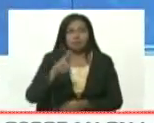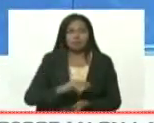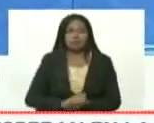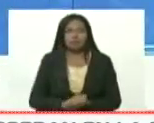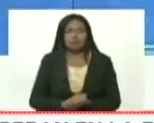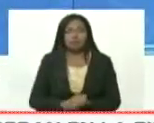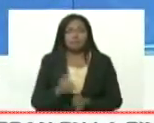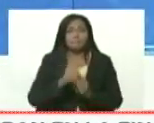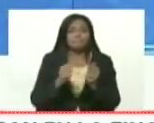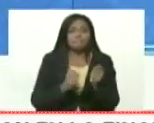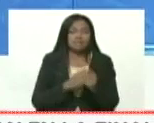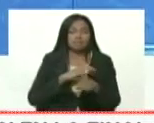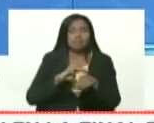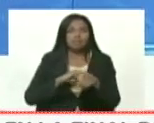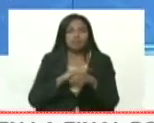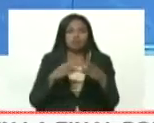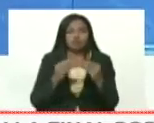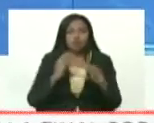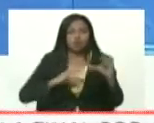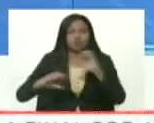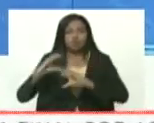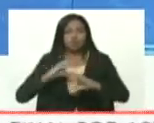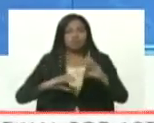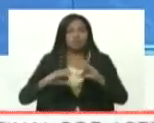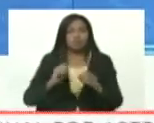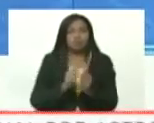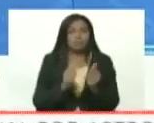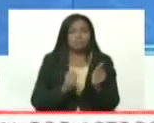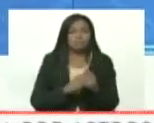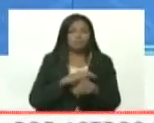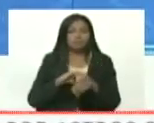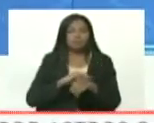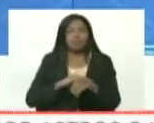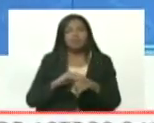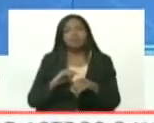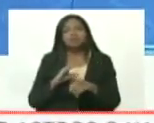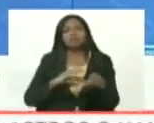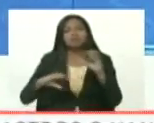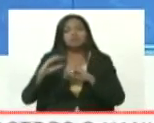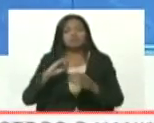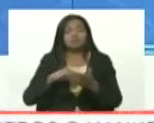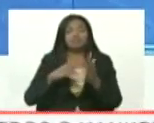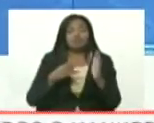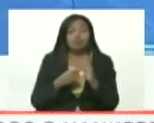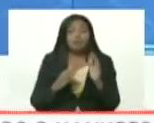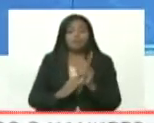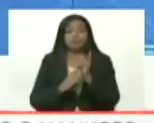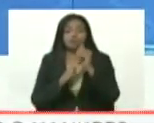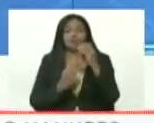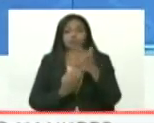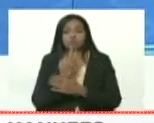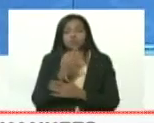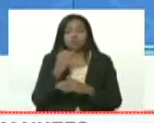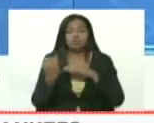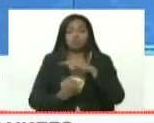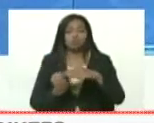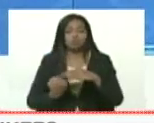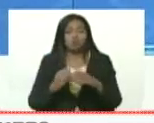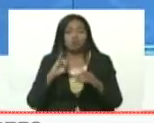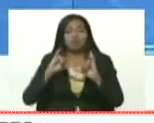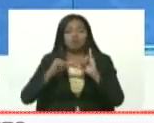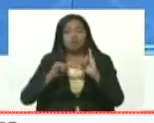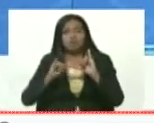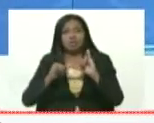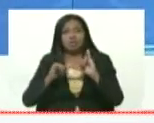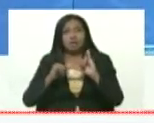Los viceministros, todos son científicos. Los viceministros de Ciencia y Tecnología. Y presidente de la Fundación Instituto de Ingeniería,